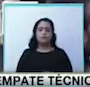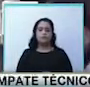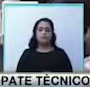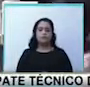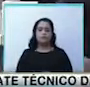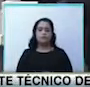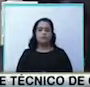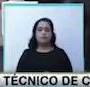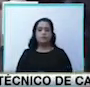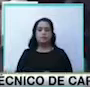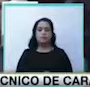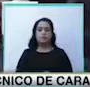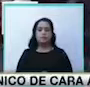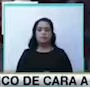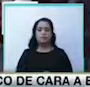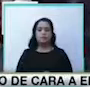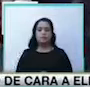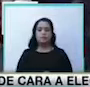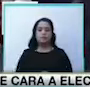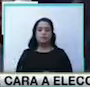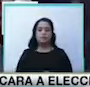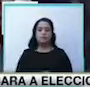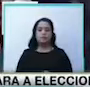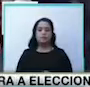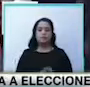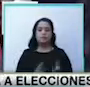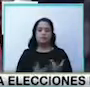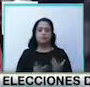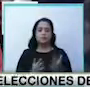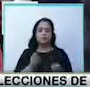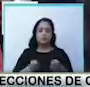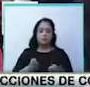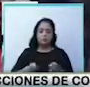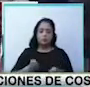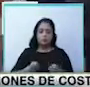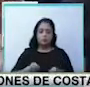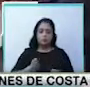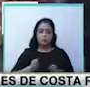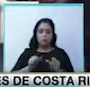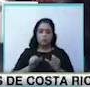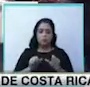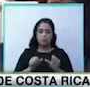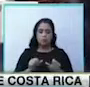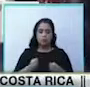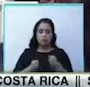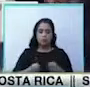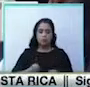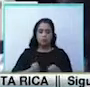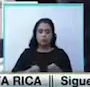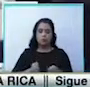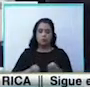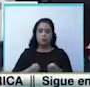poderes fácticos. Entonces, la verdad es que sí empezamos, digamos, con esas